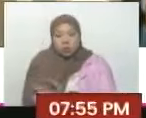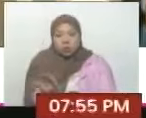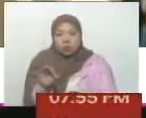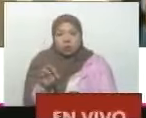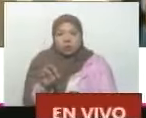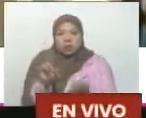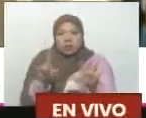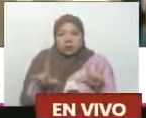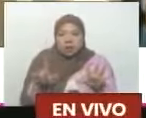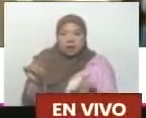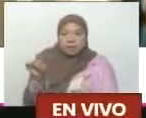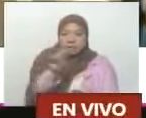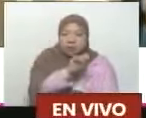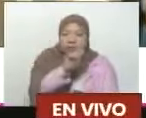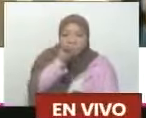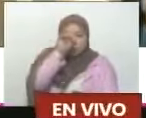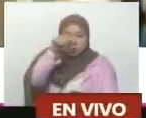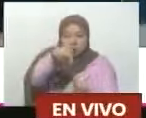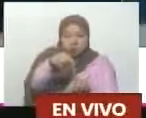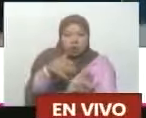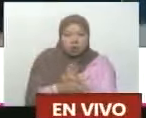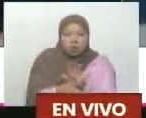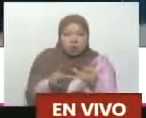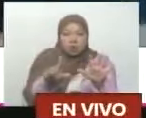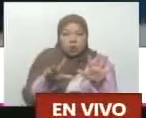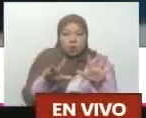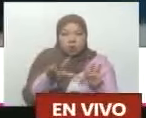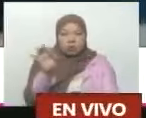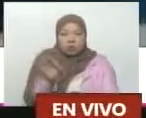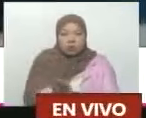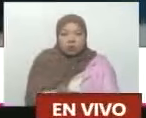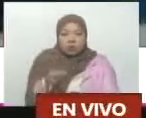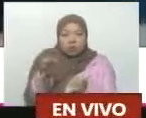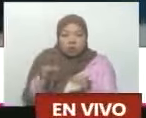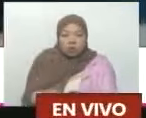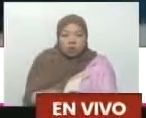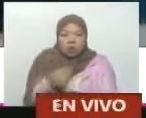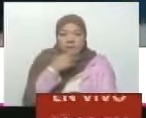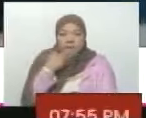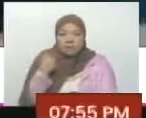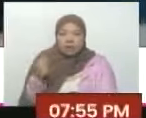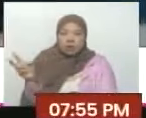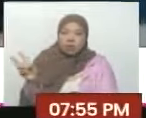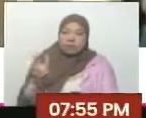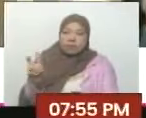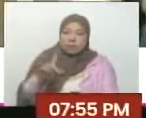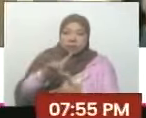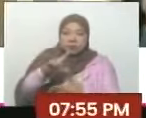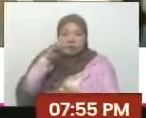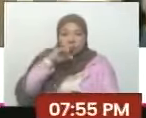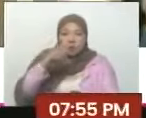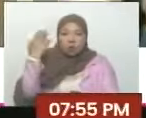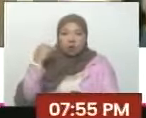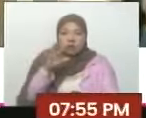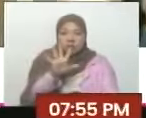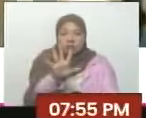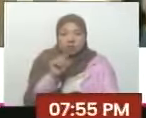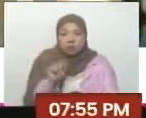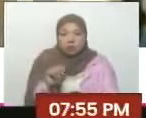semestre está la señal. Y vamos a tener un crecimiento de economía récord en el continente. El año pasado fue